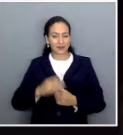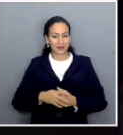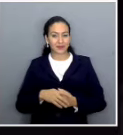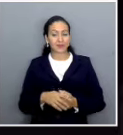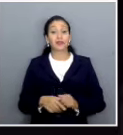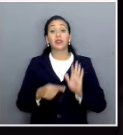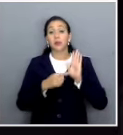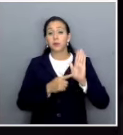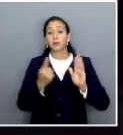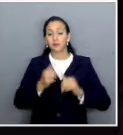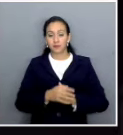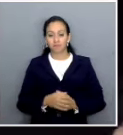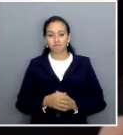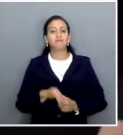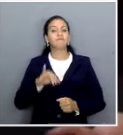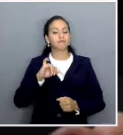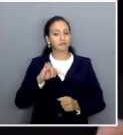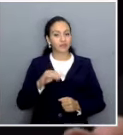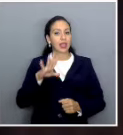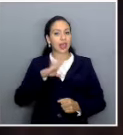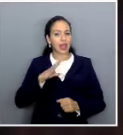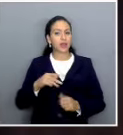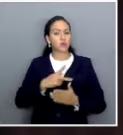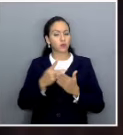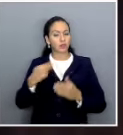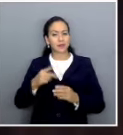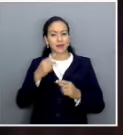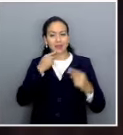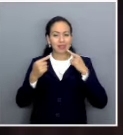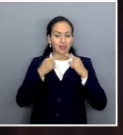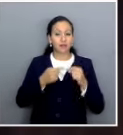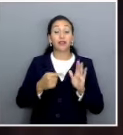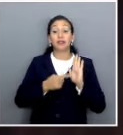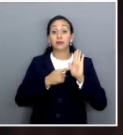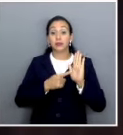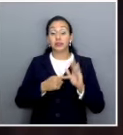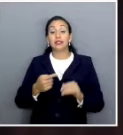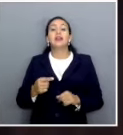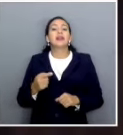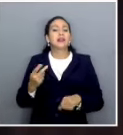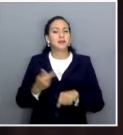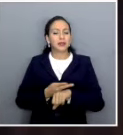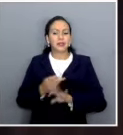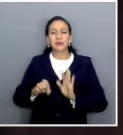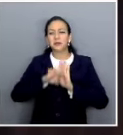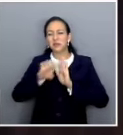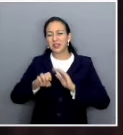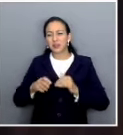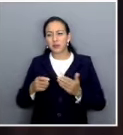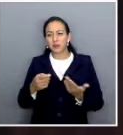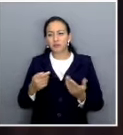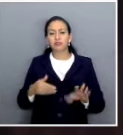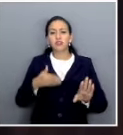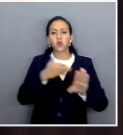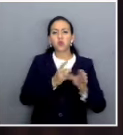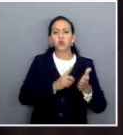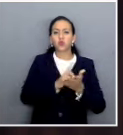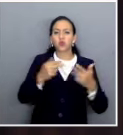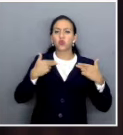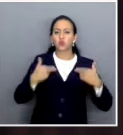indicaron que debe analizarse el impacto que tendrá dicha reforma en la protección de las libertades y los derechos de todas las